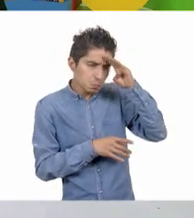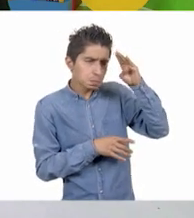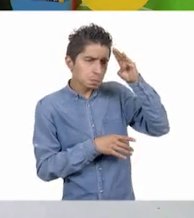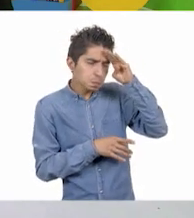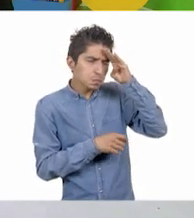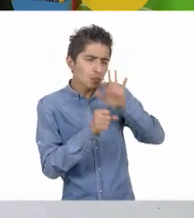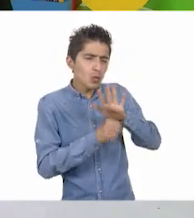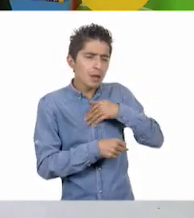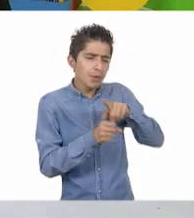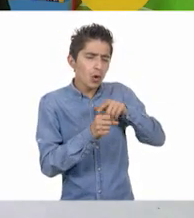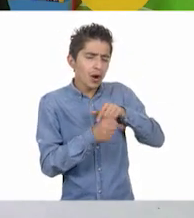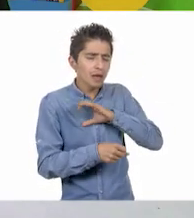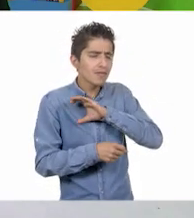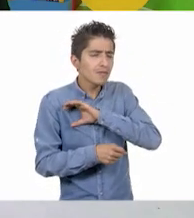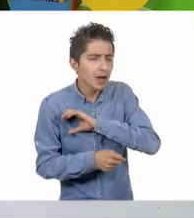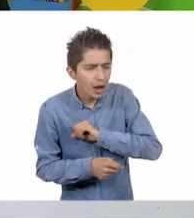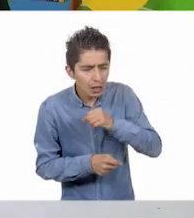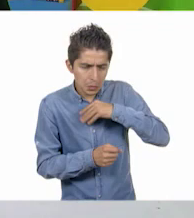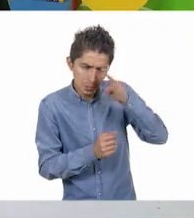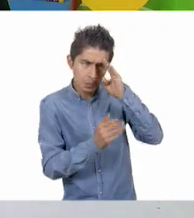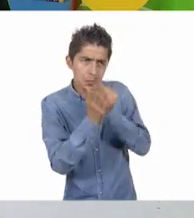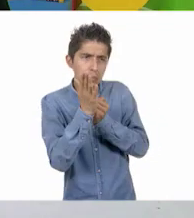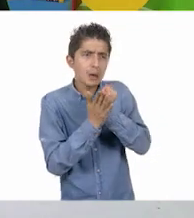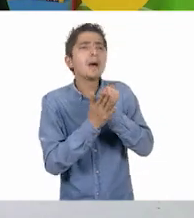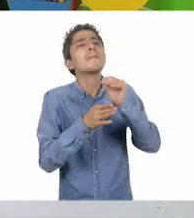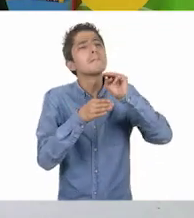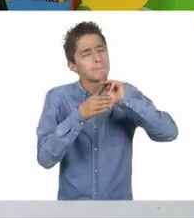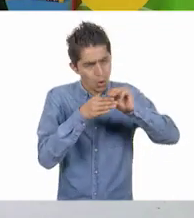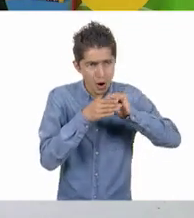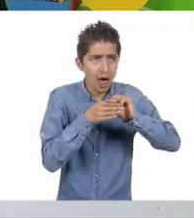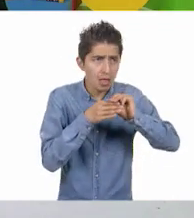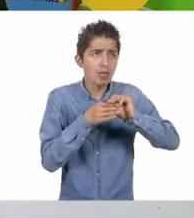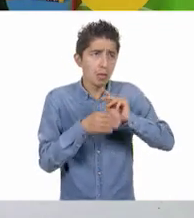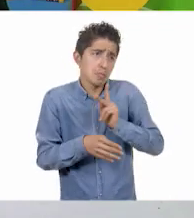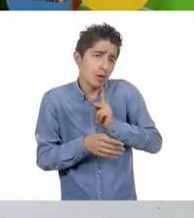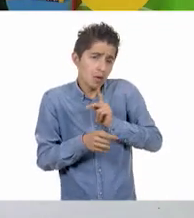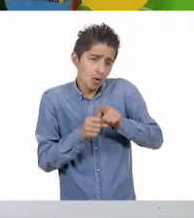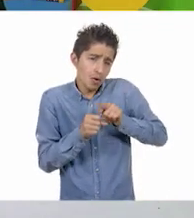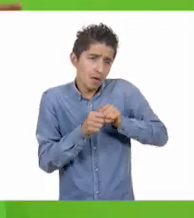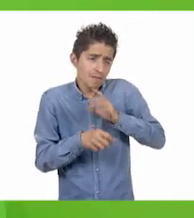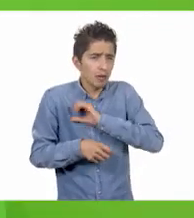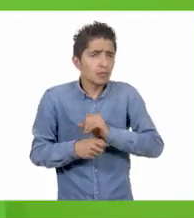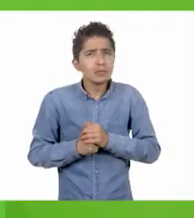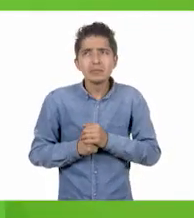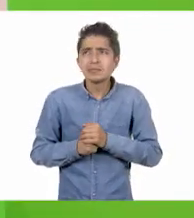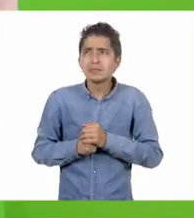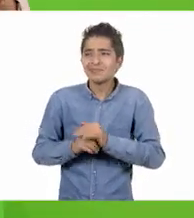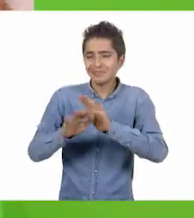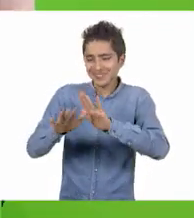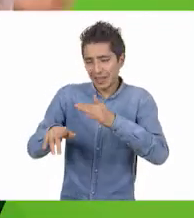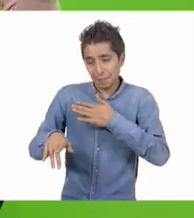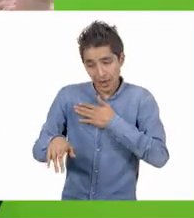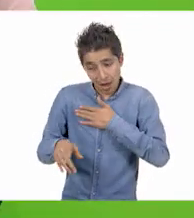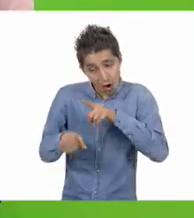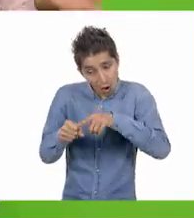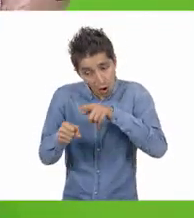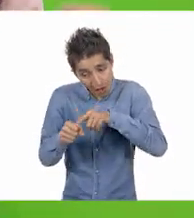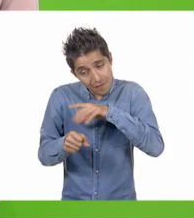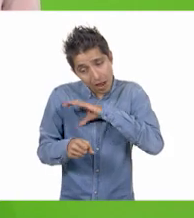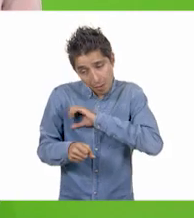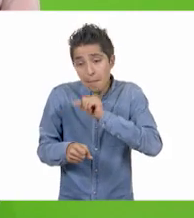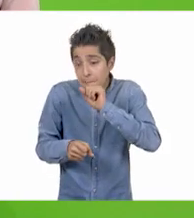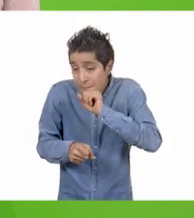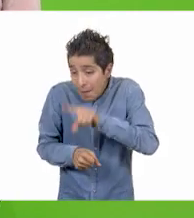cuál es mi color favorito y decidí que es el morado. ¡Guau! Pues mi color favorito también